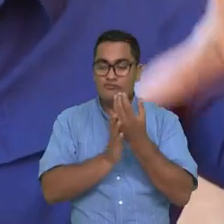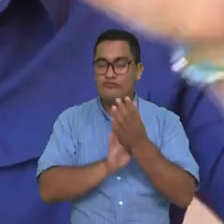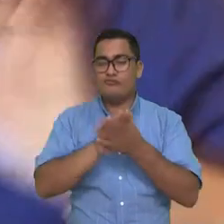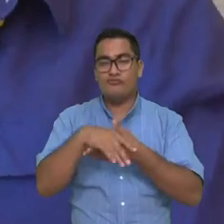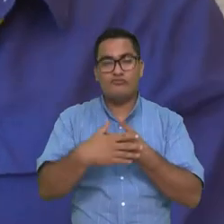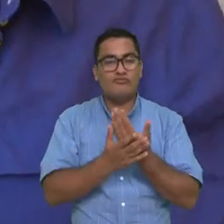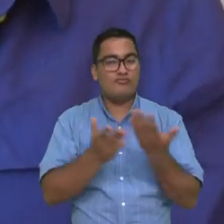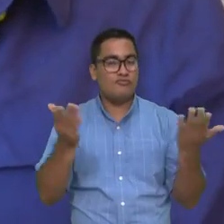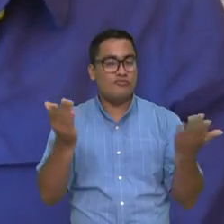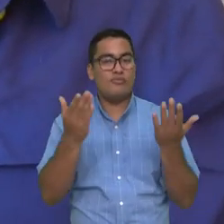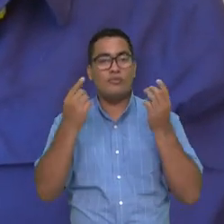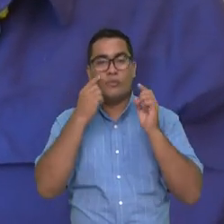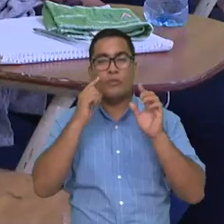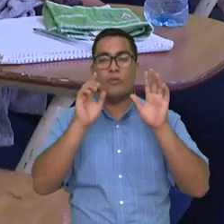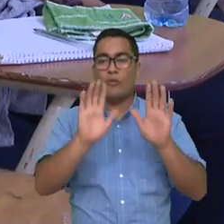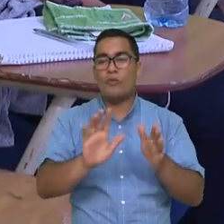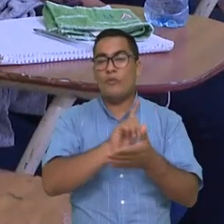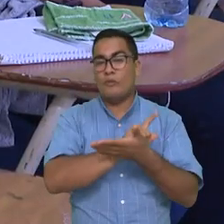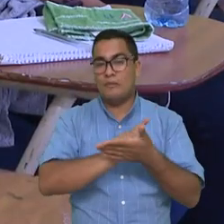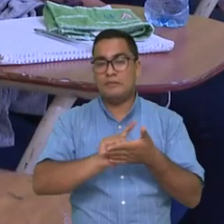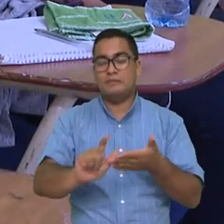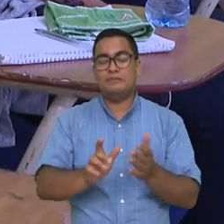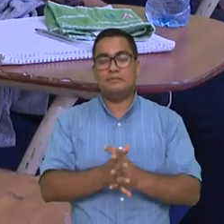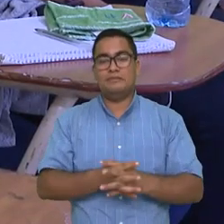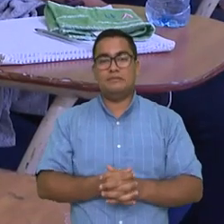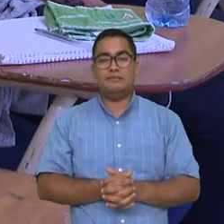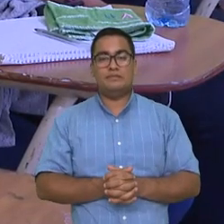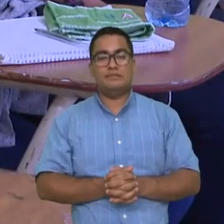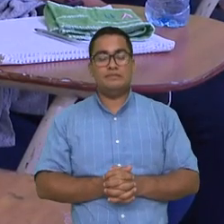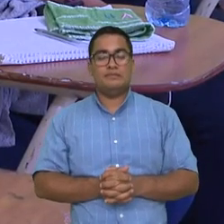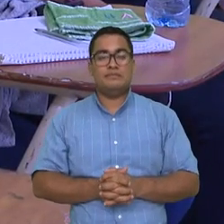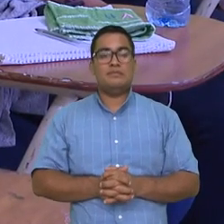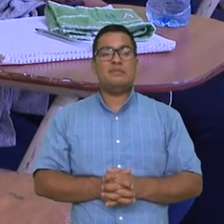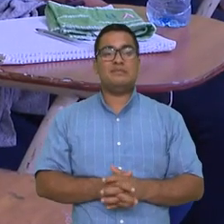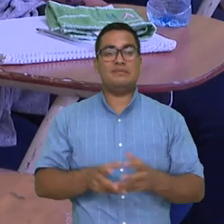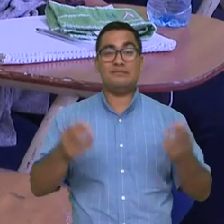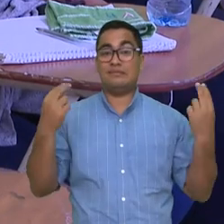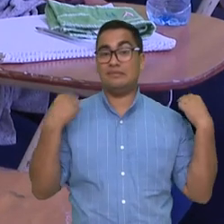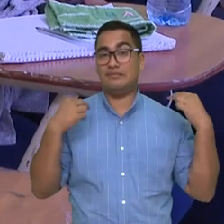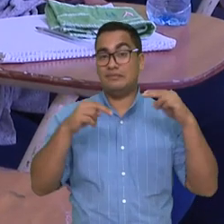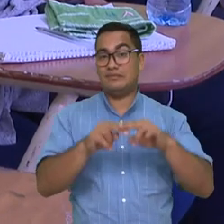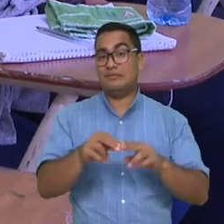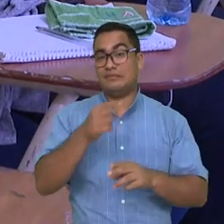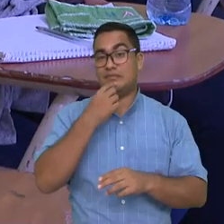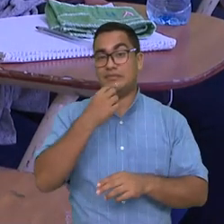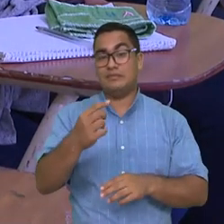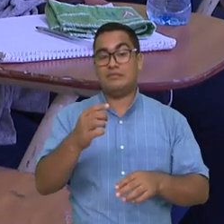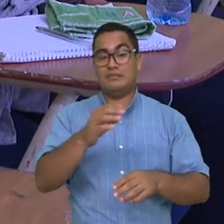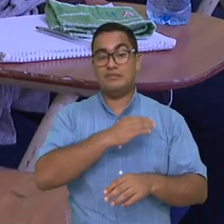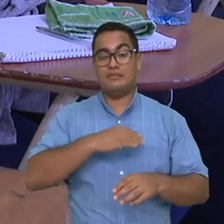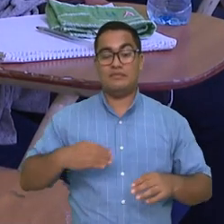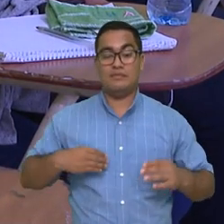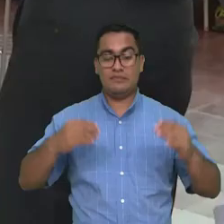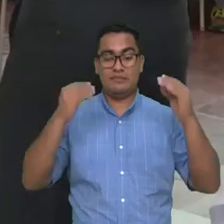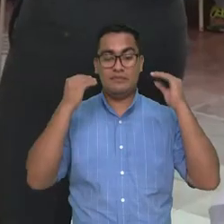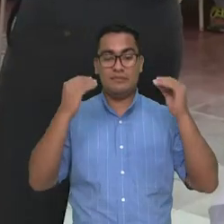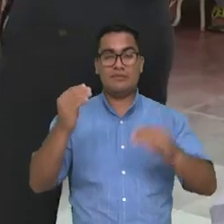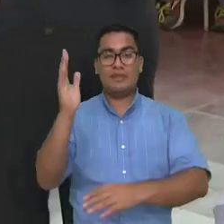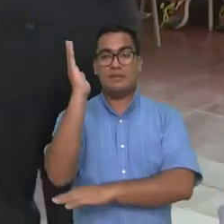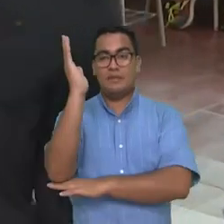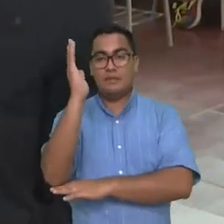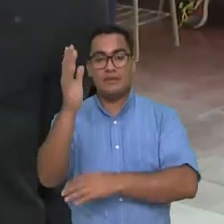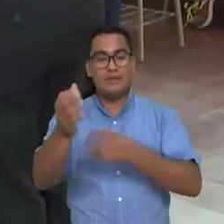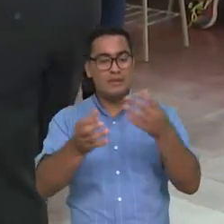de todo lo que es el proceso de higiene. Los maestros destacan que esta capacitación brindada por el Ministerio de Educación es